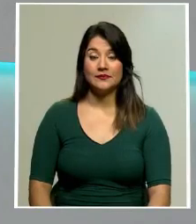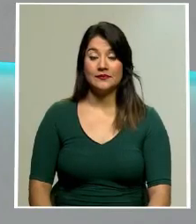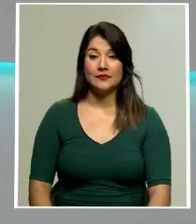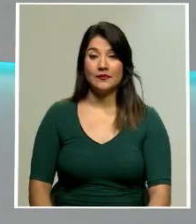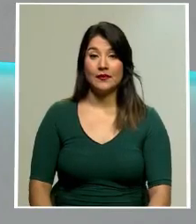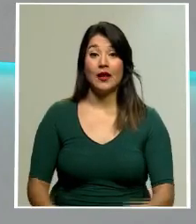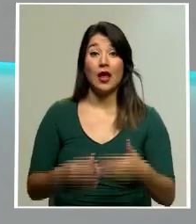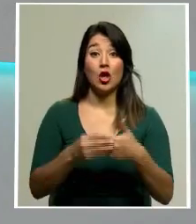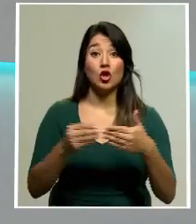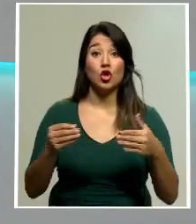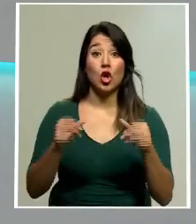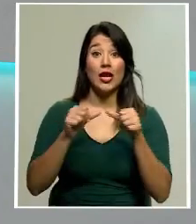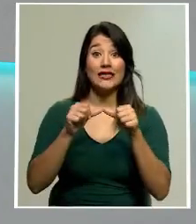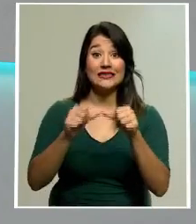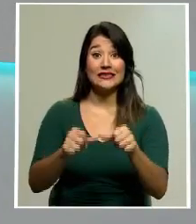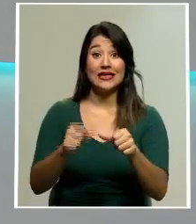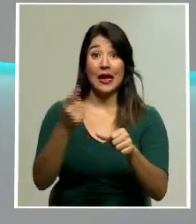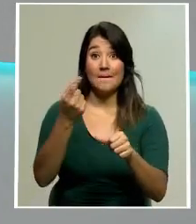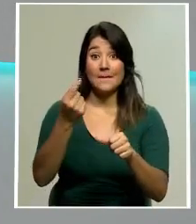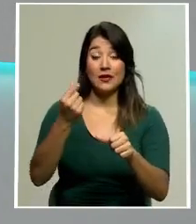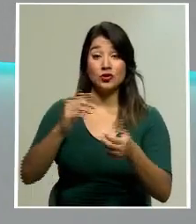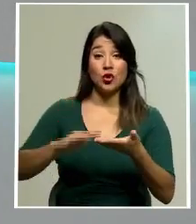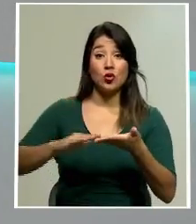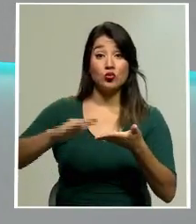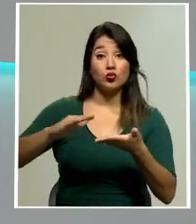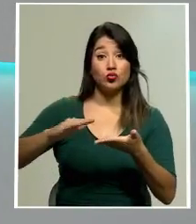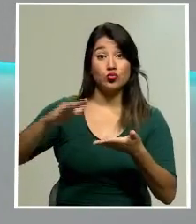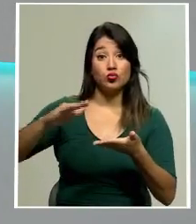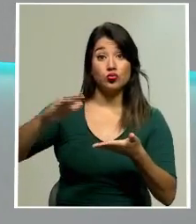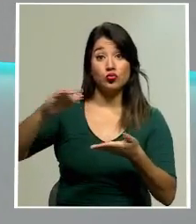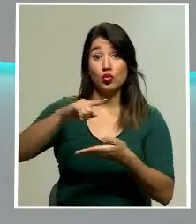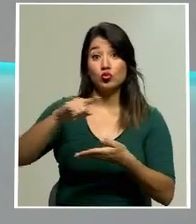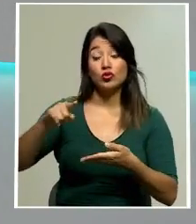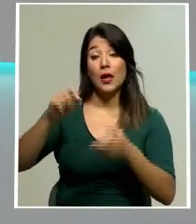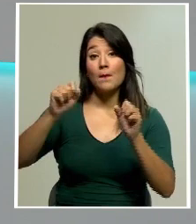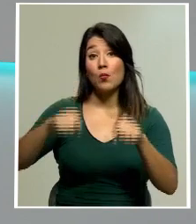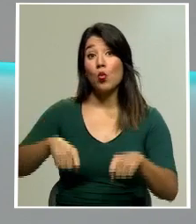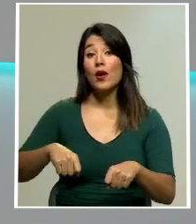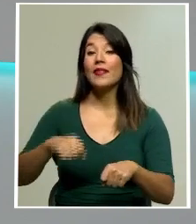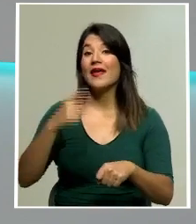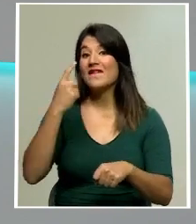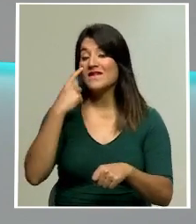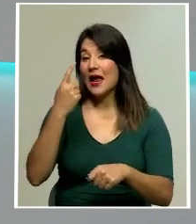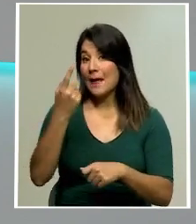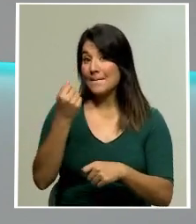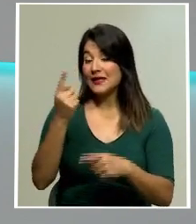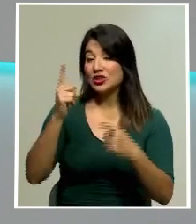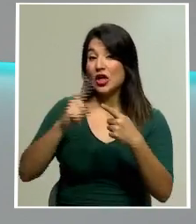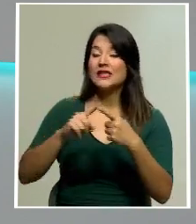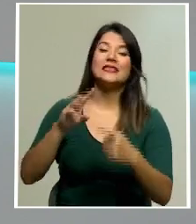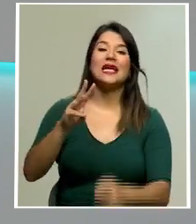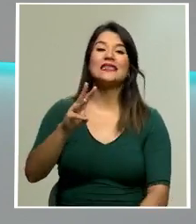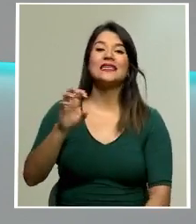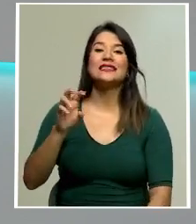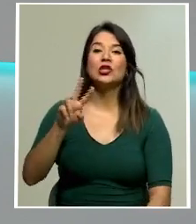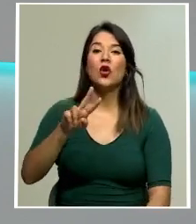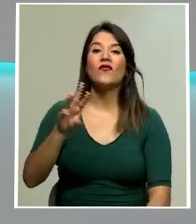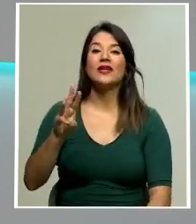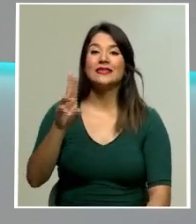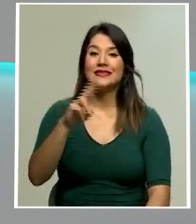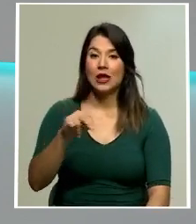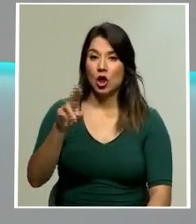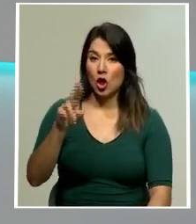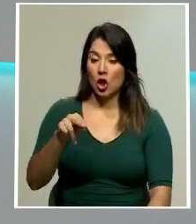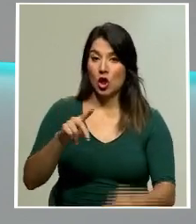El dólar sigue aumentando su precio y se puede encontrar en ventanilla hasta en 626 colones, mientras que por el contrario la